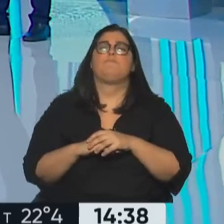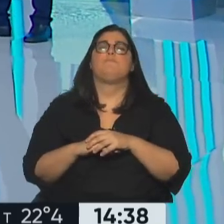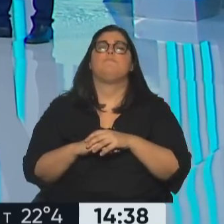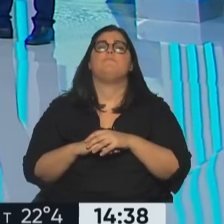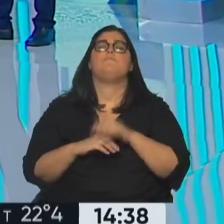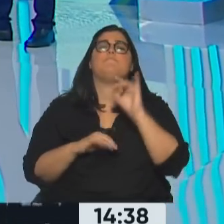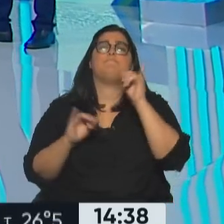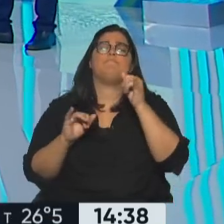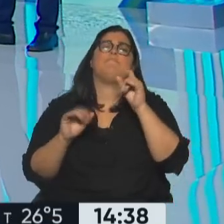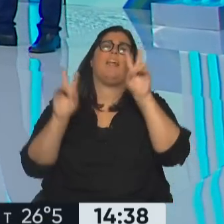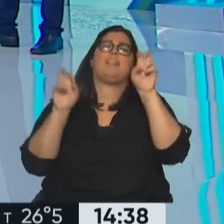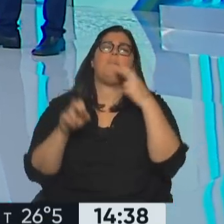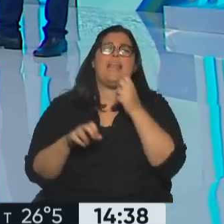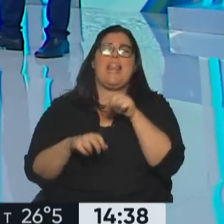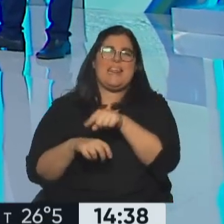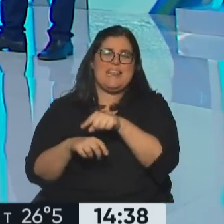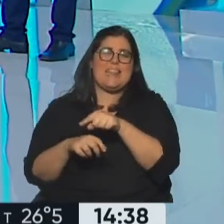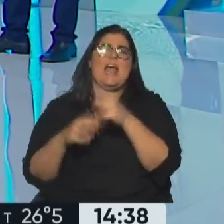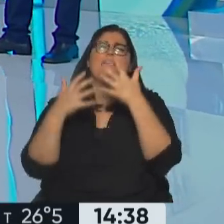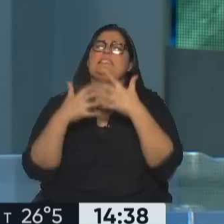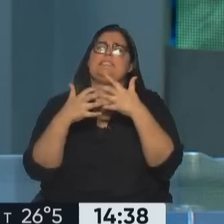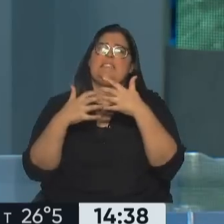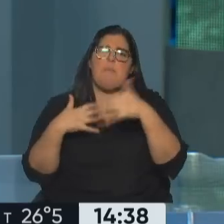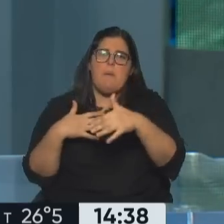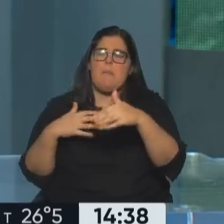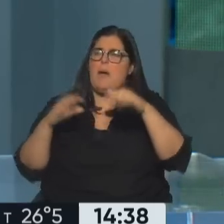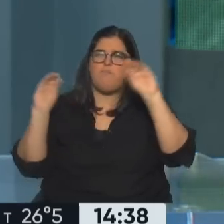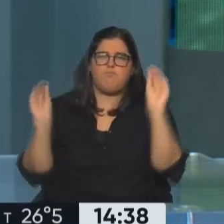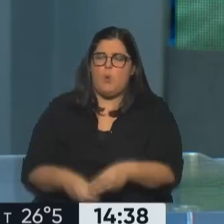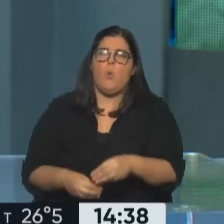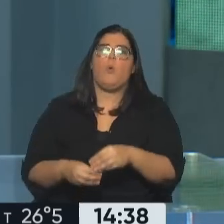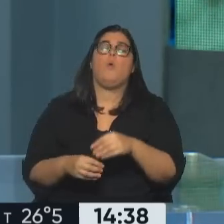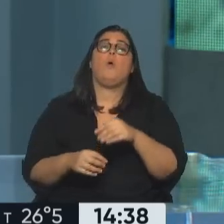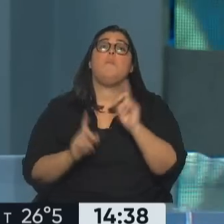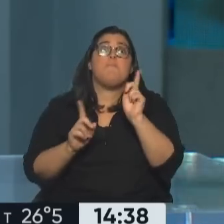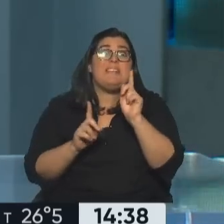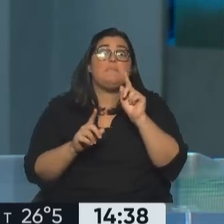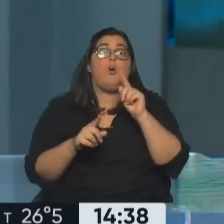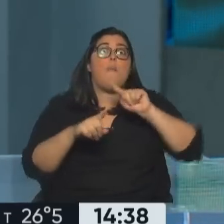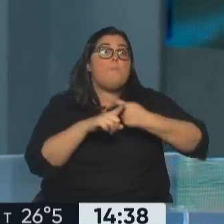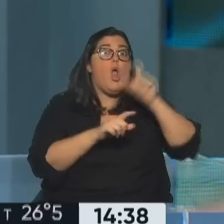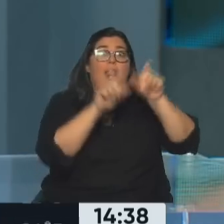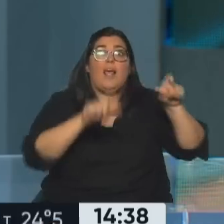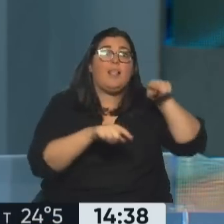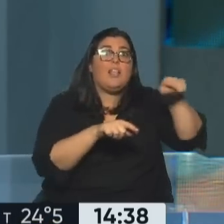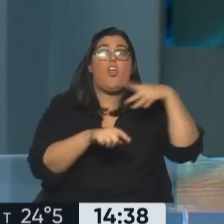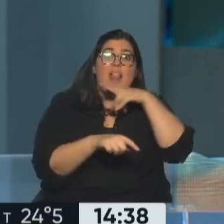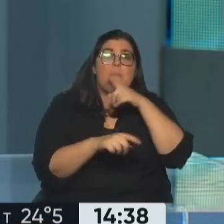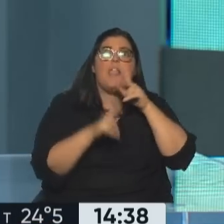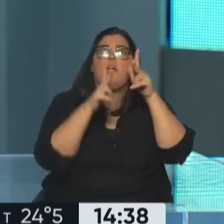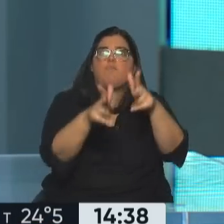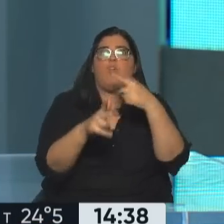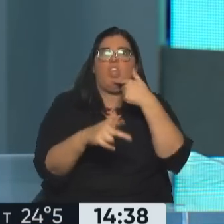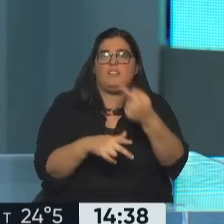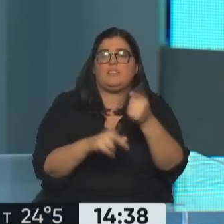mercado energético. Todo el sistema en riesgo de colapso. Son algunas de las frases que usaron los propios funcionarios alemanes, ¿no?, del gobierno